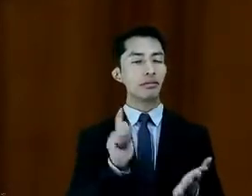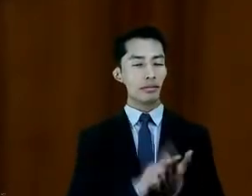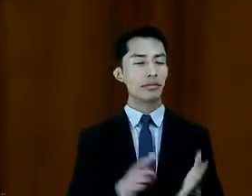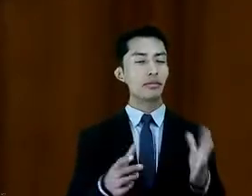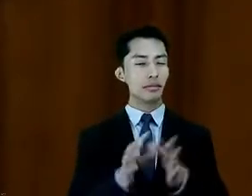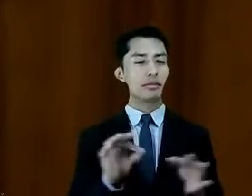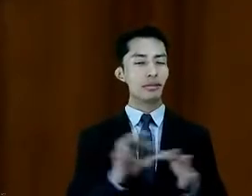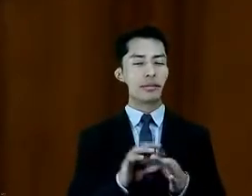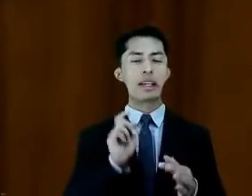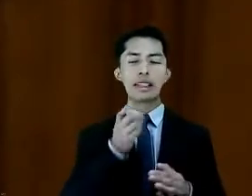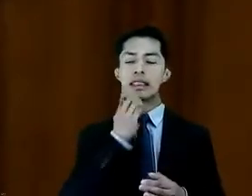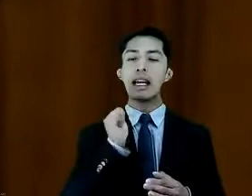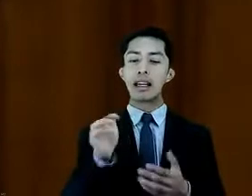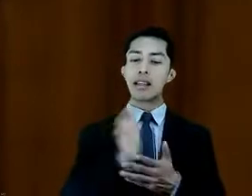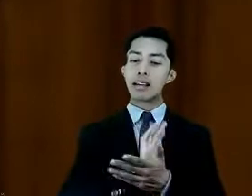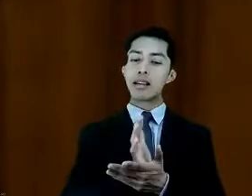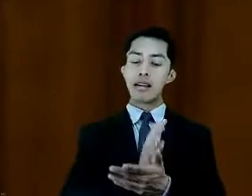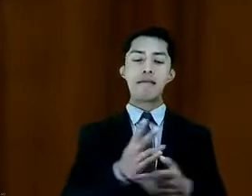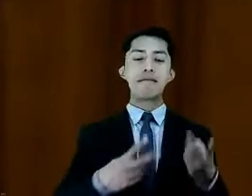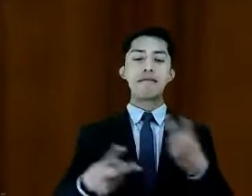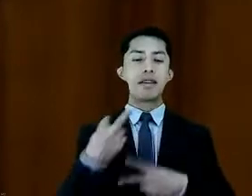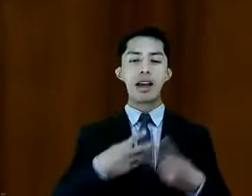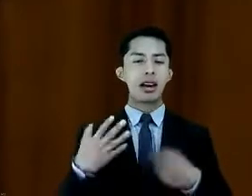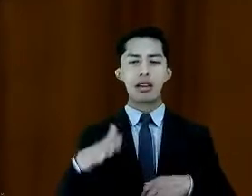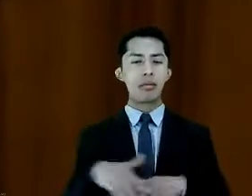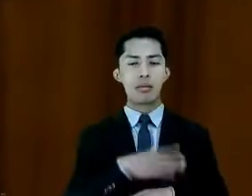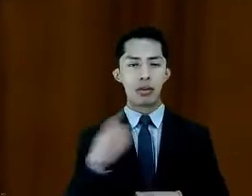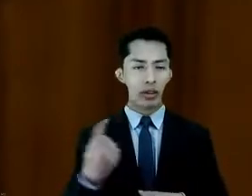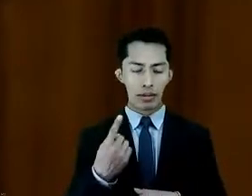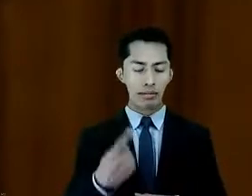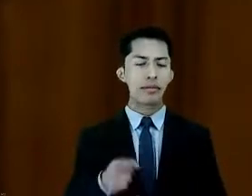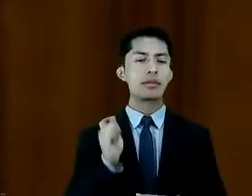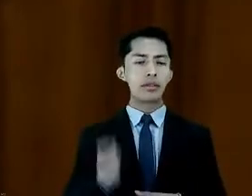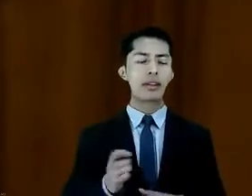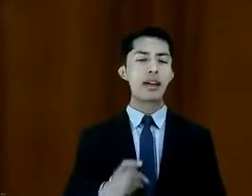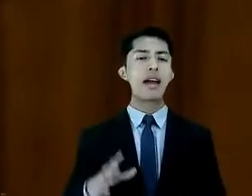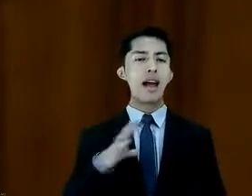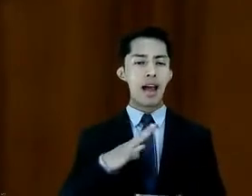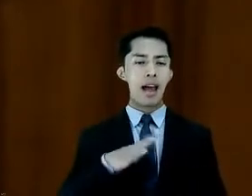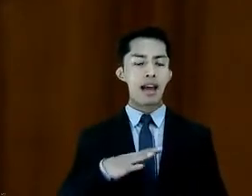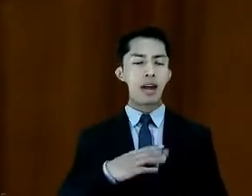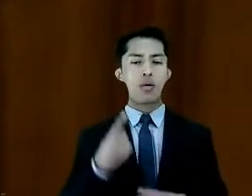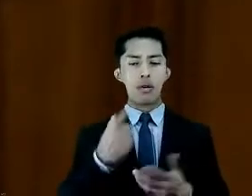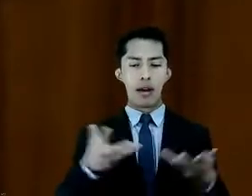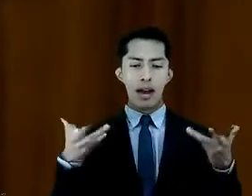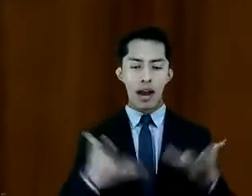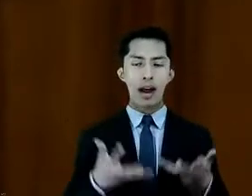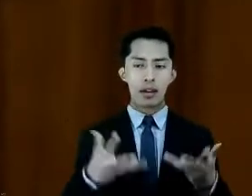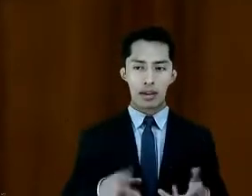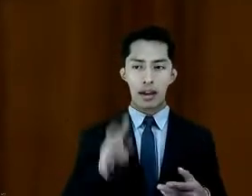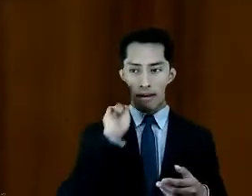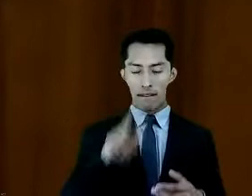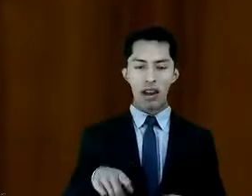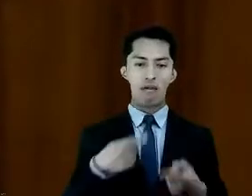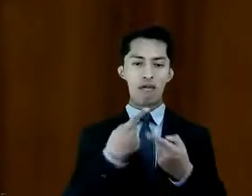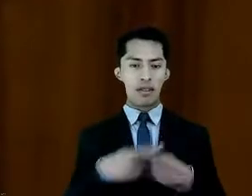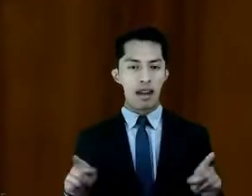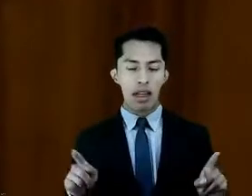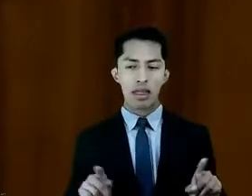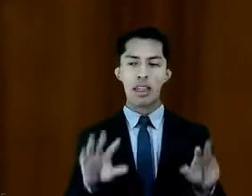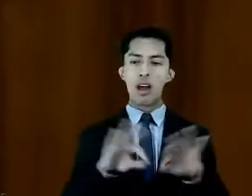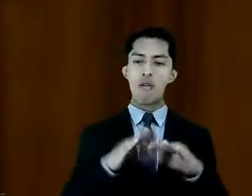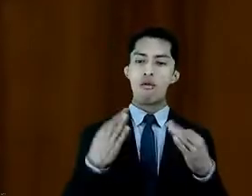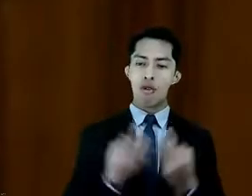la discriminación ocurre solamente cuando hay una conducta que demuestre distinción,